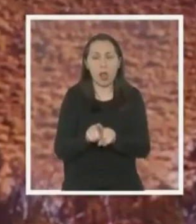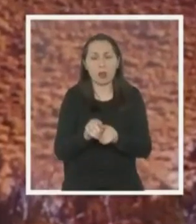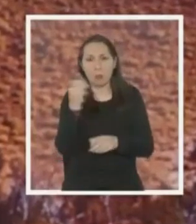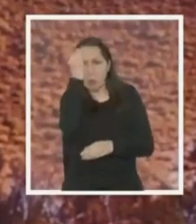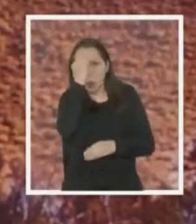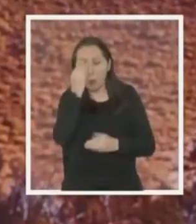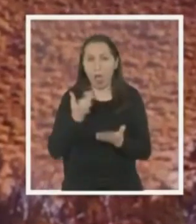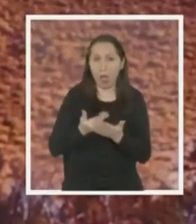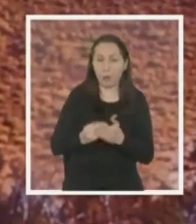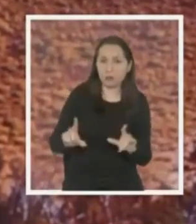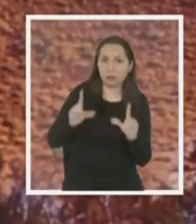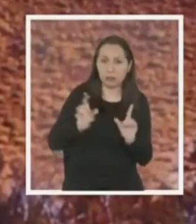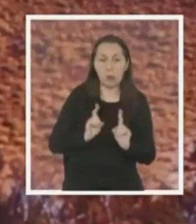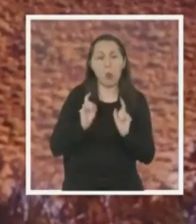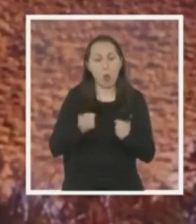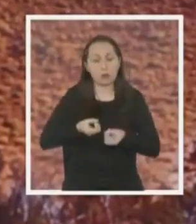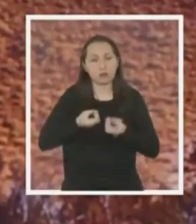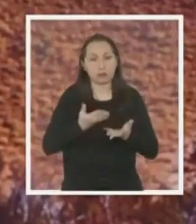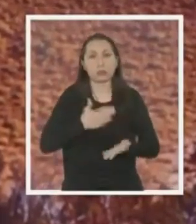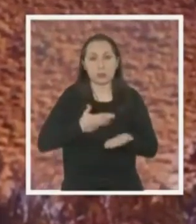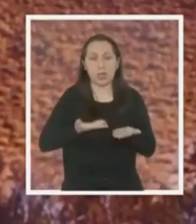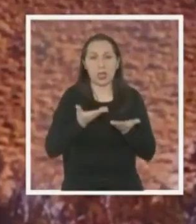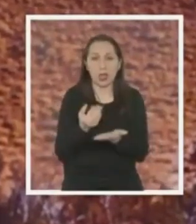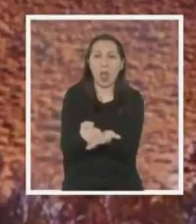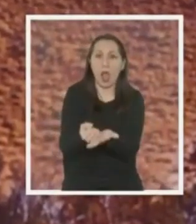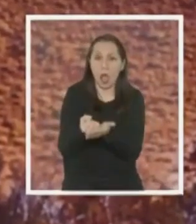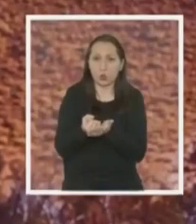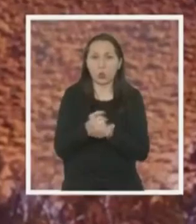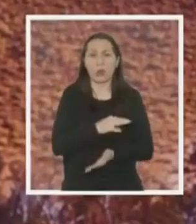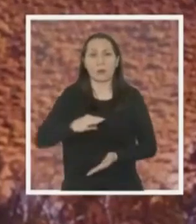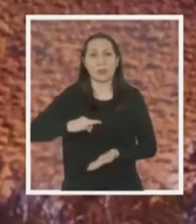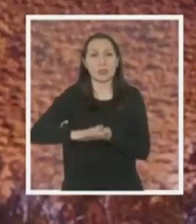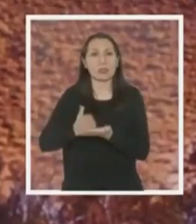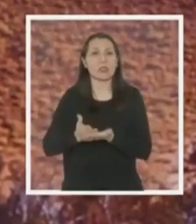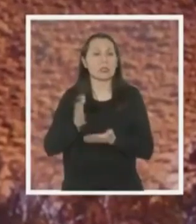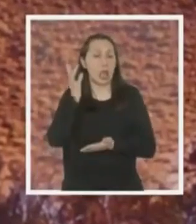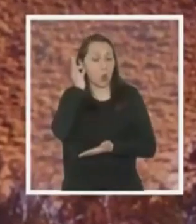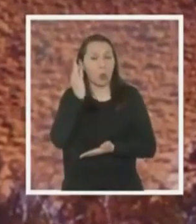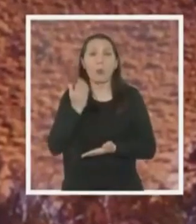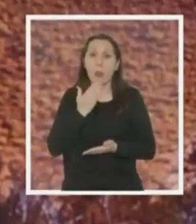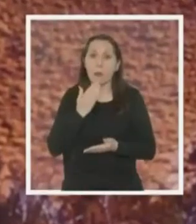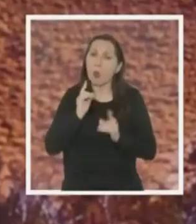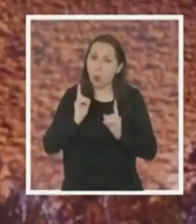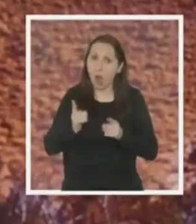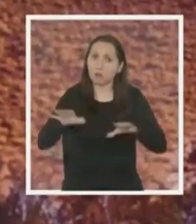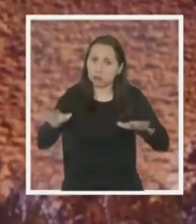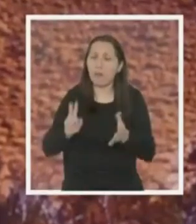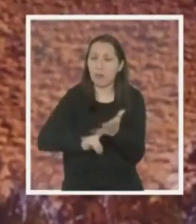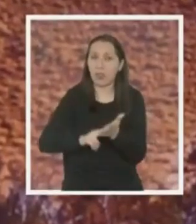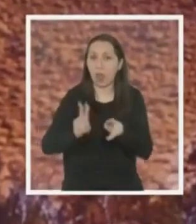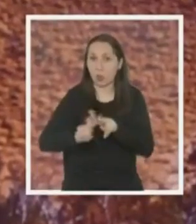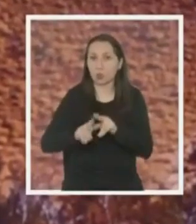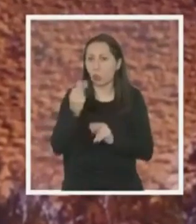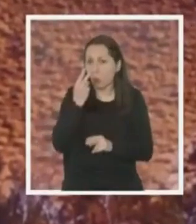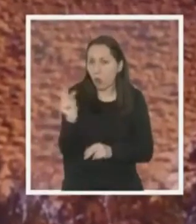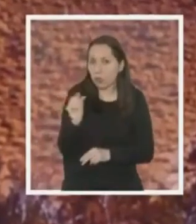ni sentido de oportunidad han expresado su disposición a colaborar con la ministra de Salud, y no solo eso, sino que de facto lo han hecho. Ustedes vieron